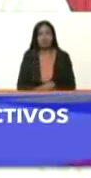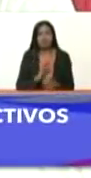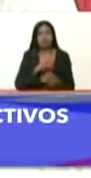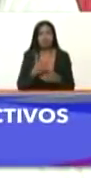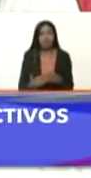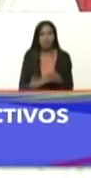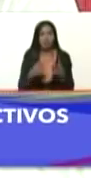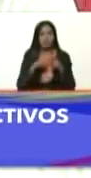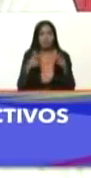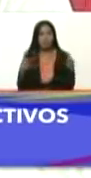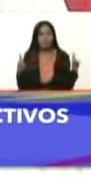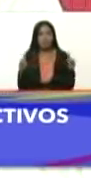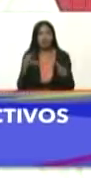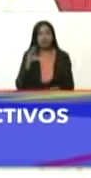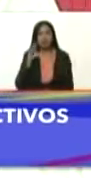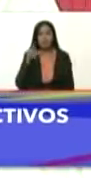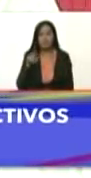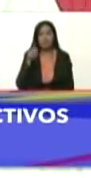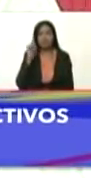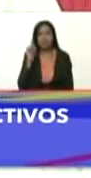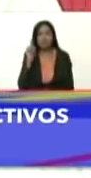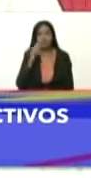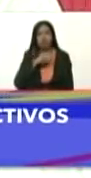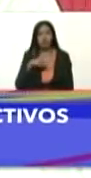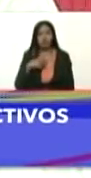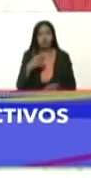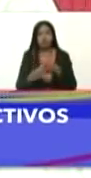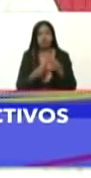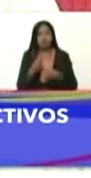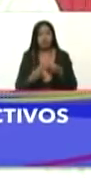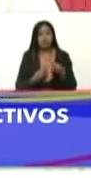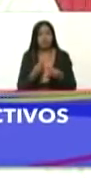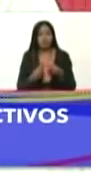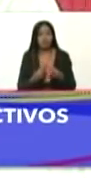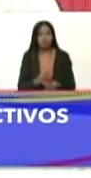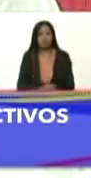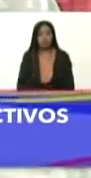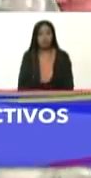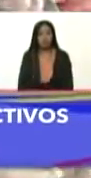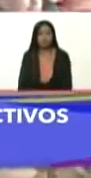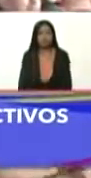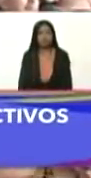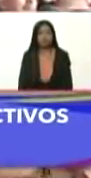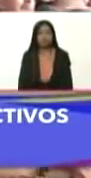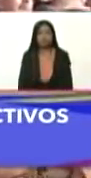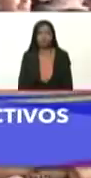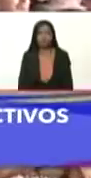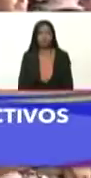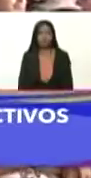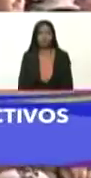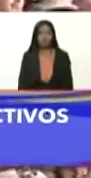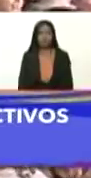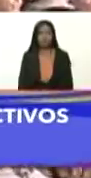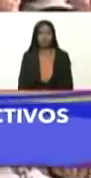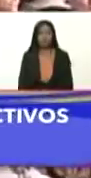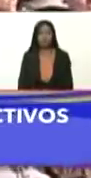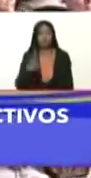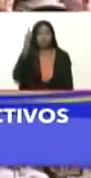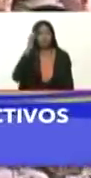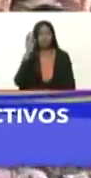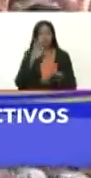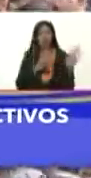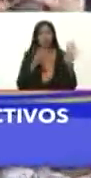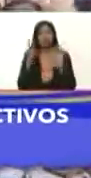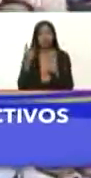de expansión de los CPT. Nosotros hicimos los días, el 17